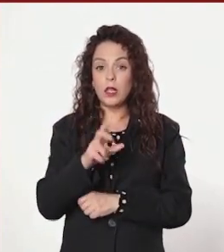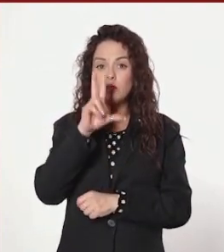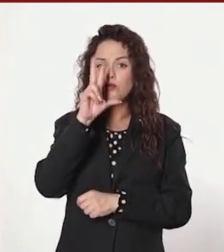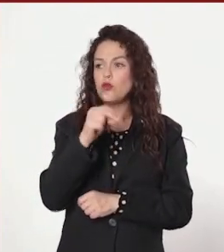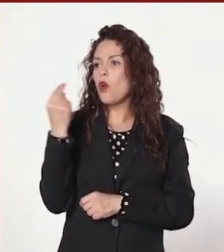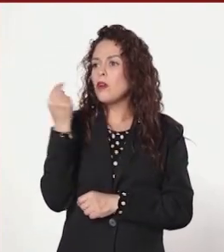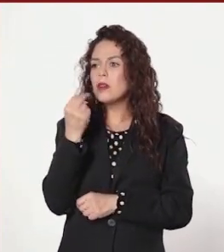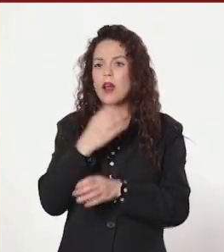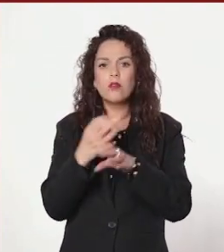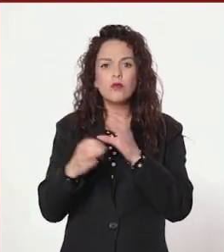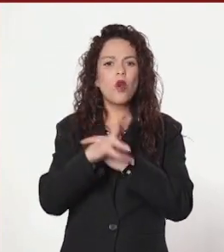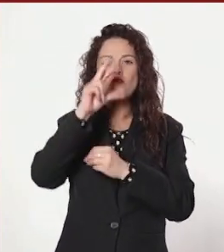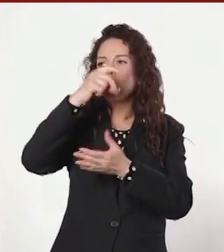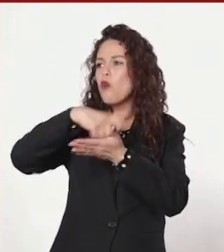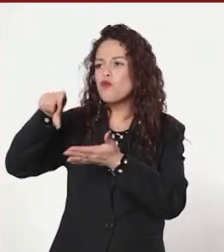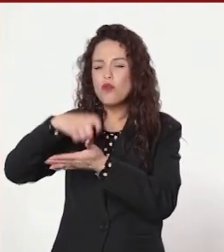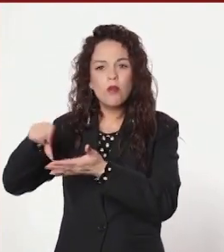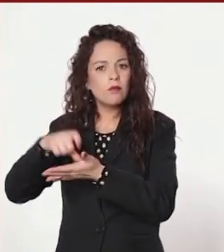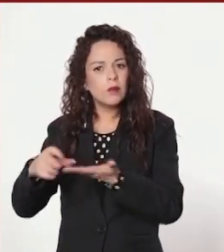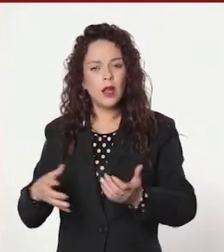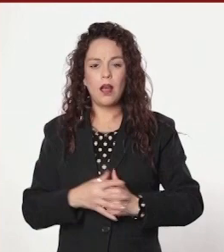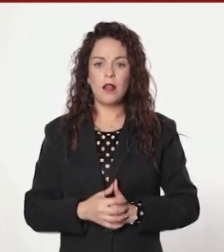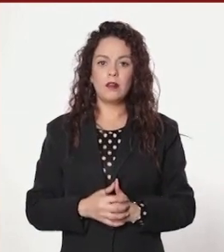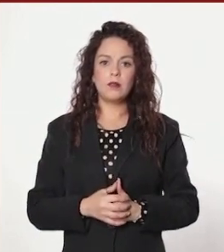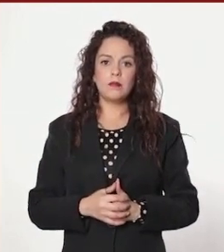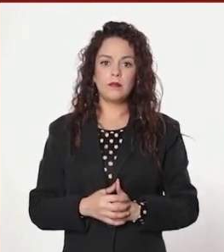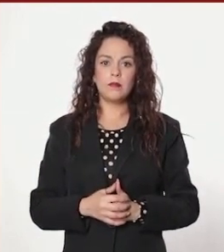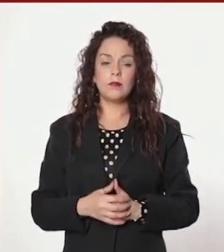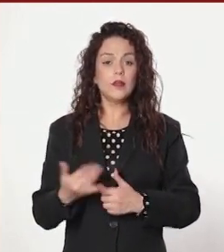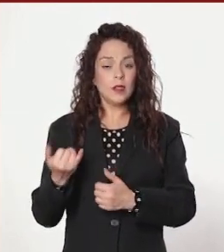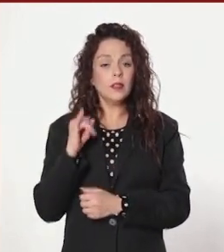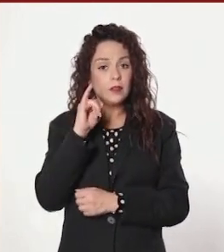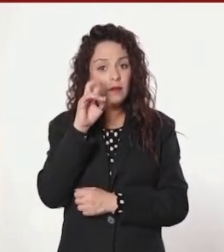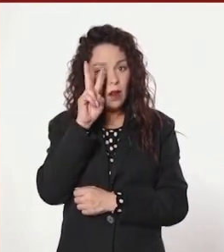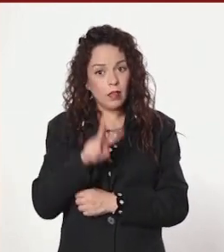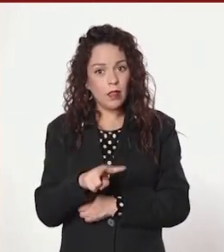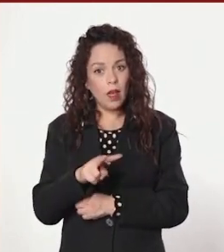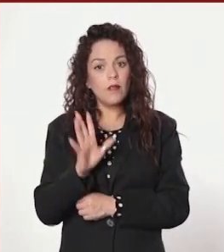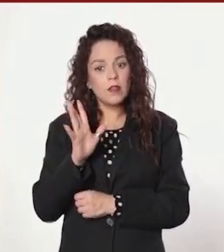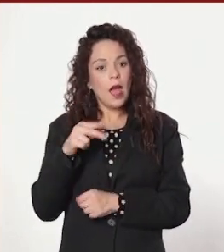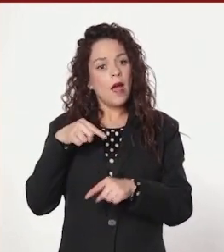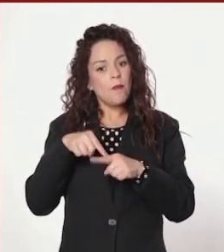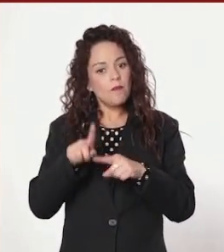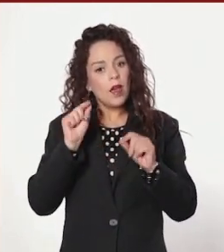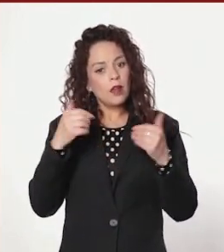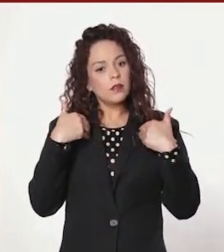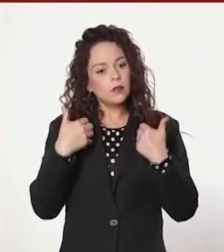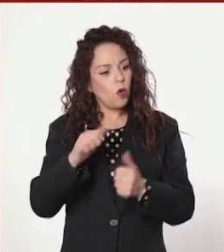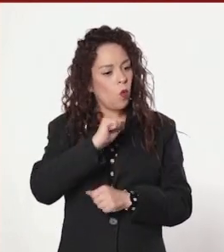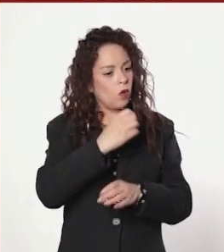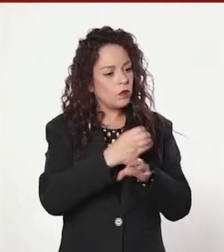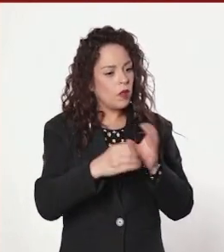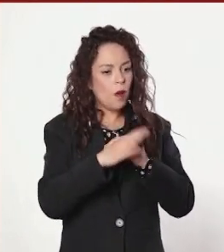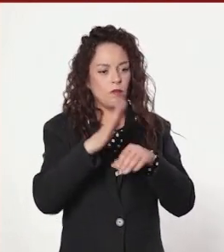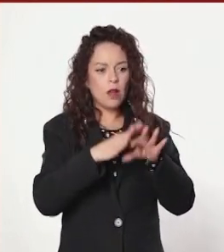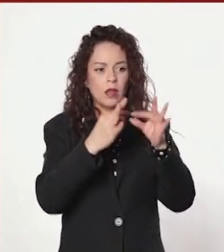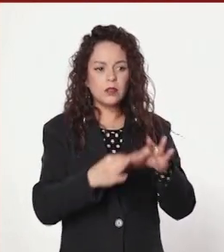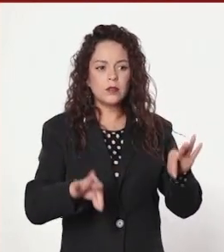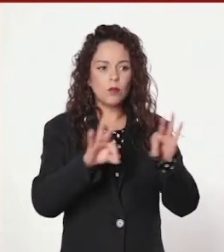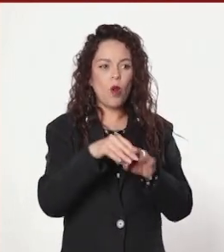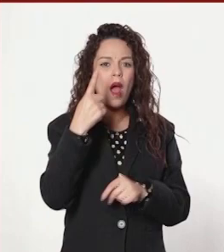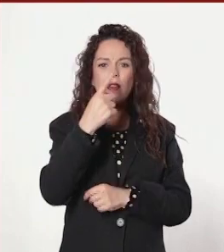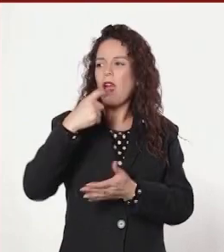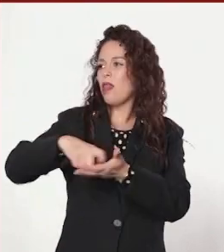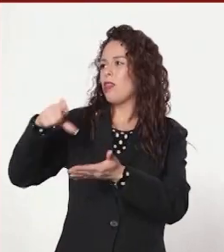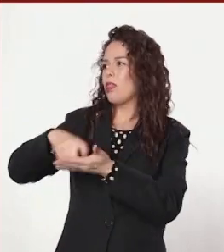no necesitamos, que no nos hacen más y que en verdad que empezamos a entender que hay cosas mucho más importantes que tener cosas